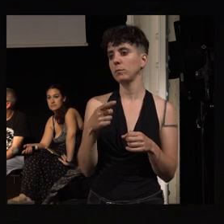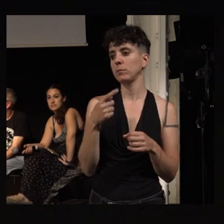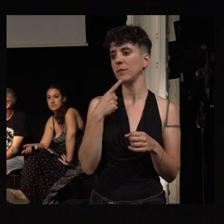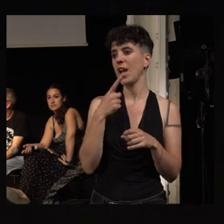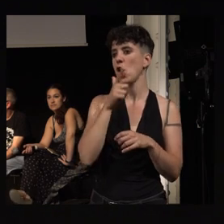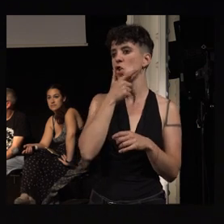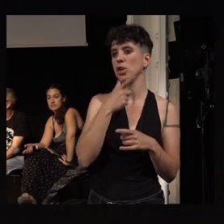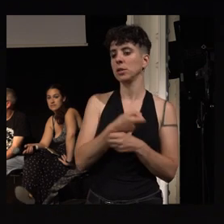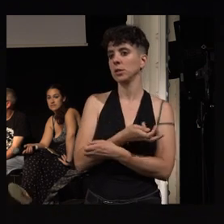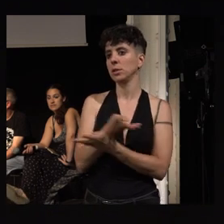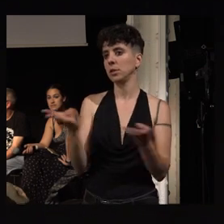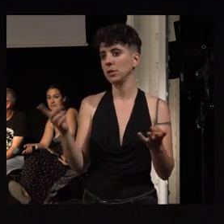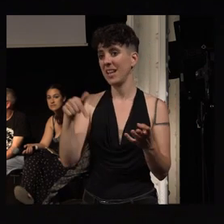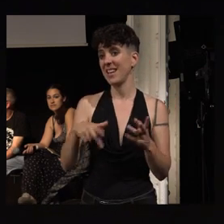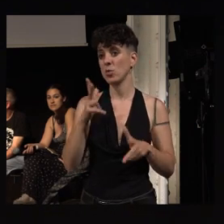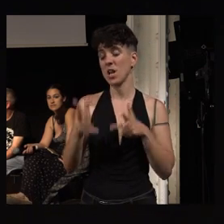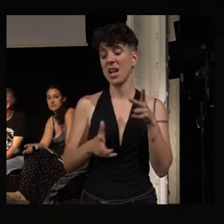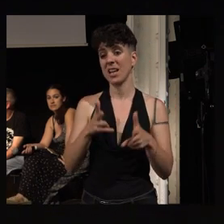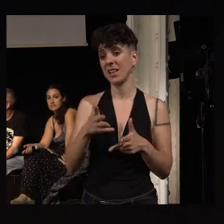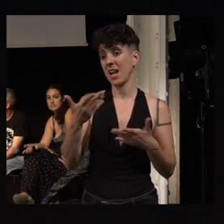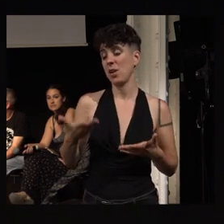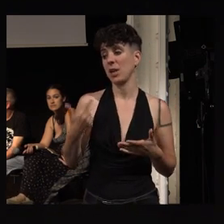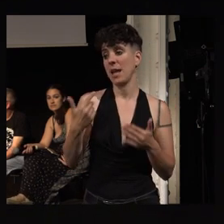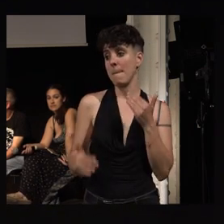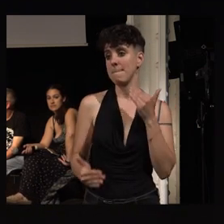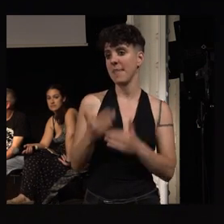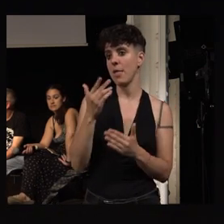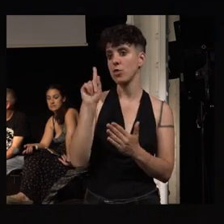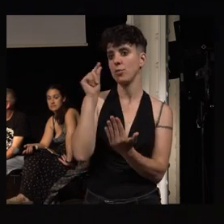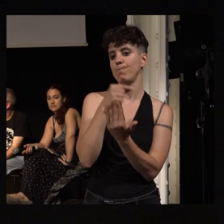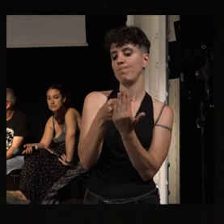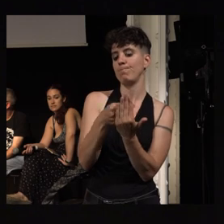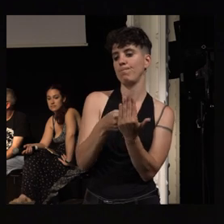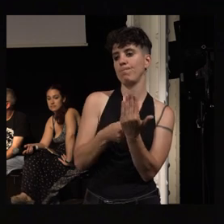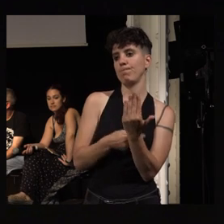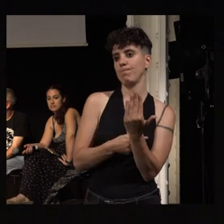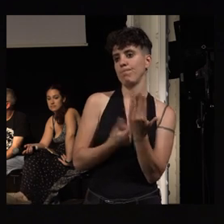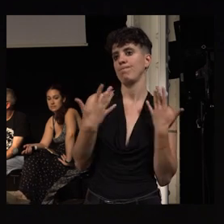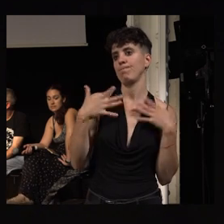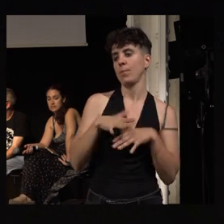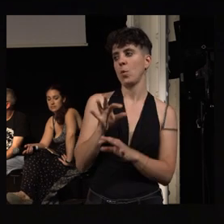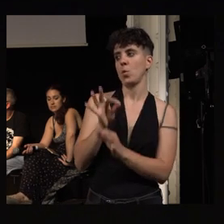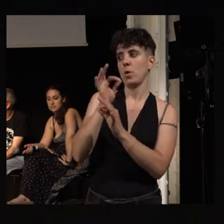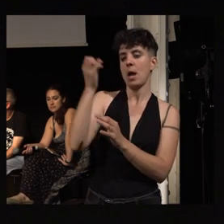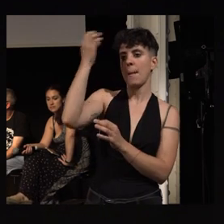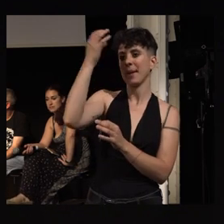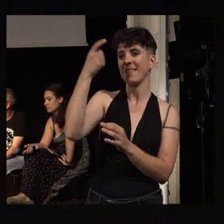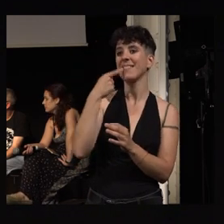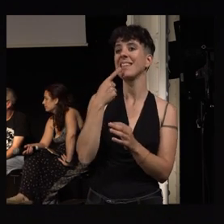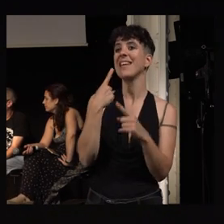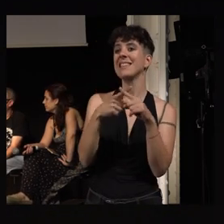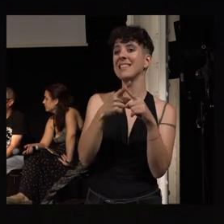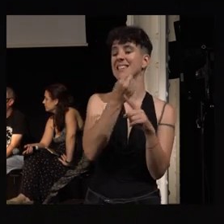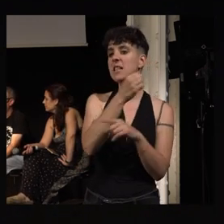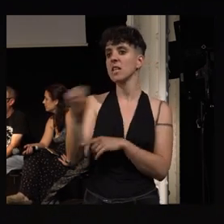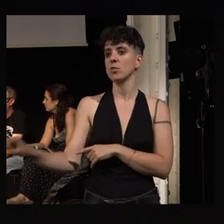desde todos los colores, y en Euskal Herria es algo que estamos empezando a tomar nota desde ya. Y luego hay una cosa que yo querría apuntar, ella dice disidencia sexual.